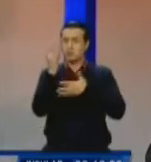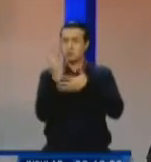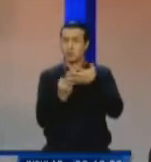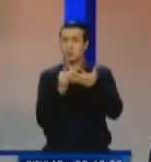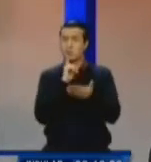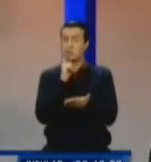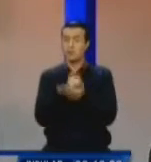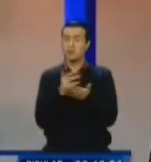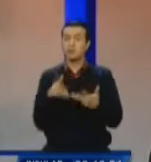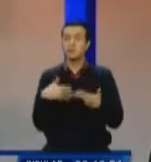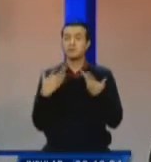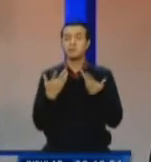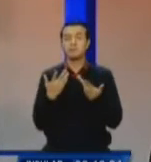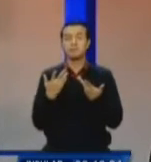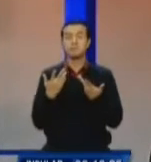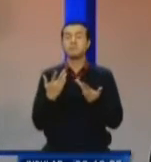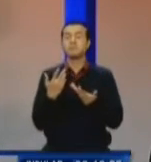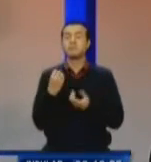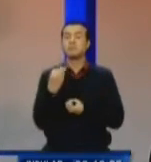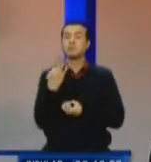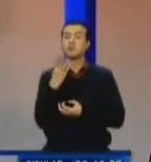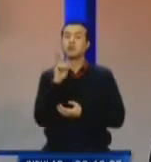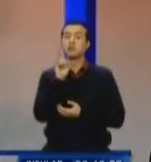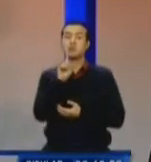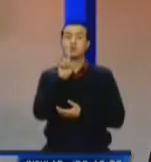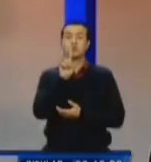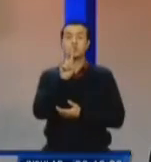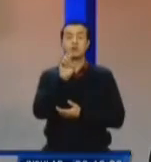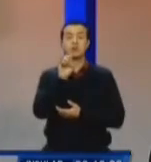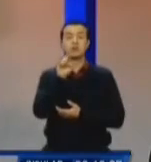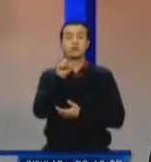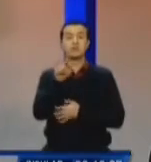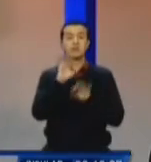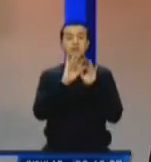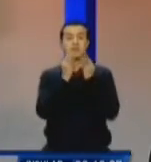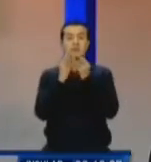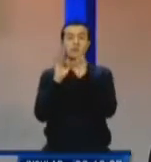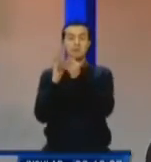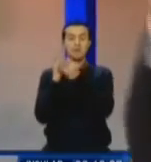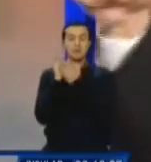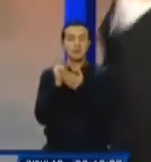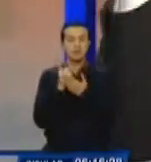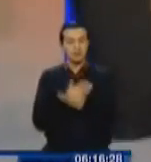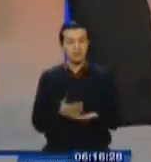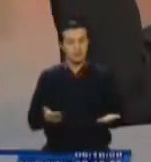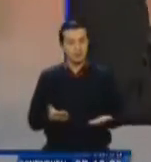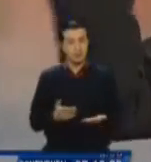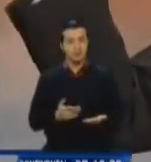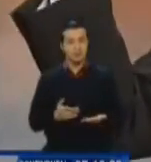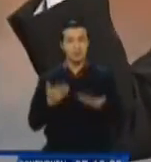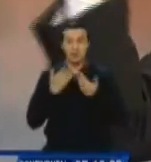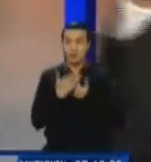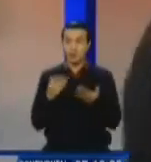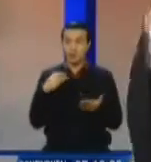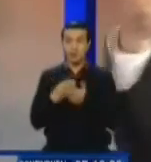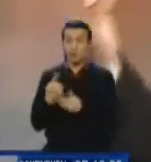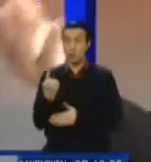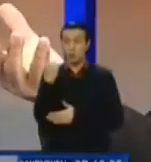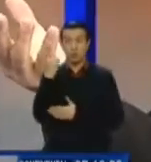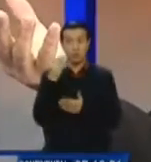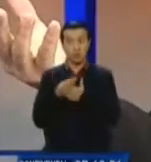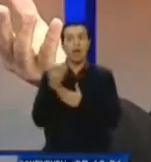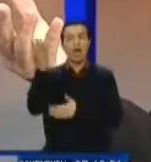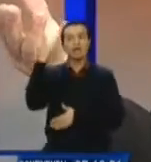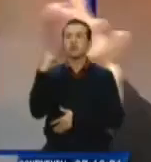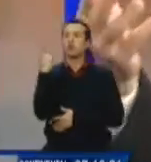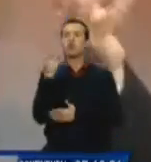directo e indirecto estaríamos hablando de casi 120.000 familias beneficiadas y como no pueden comprar a un solo proveedor como era la